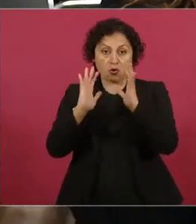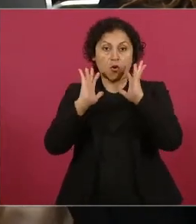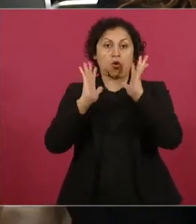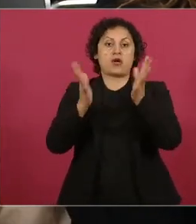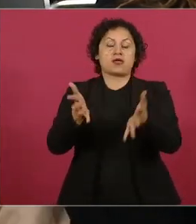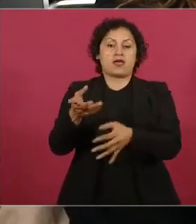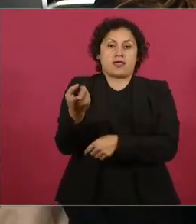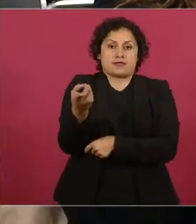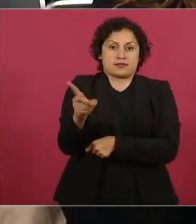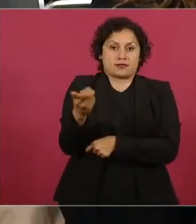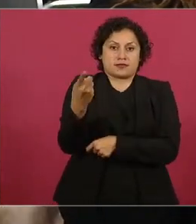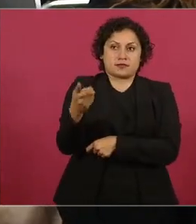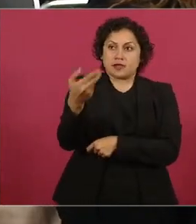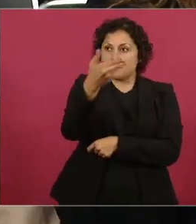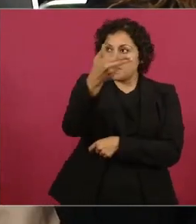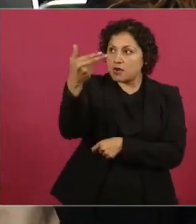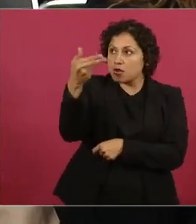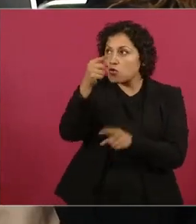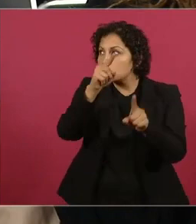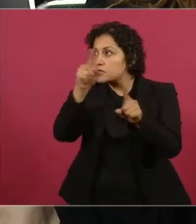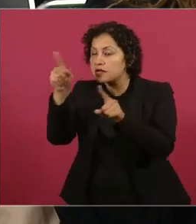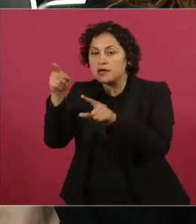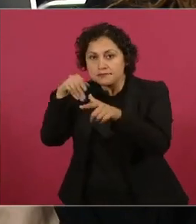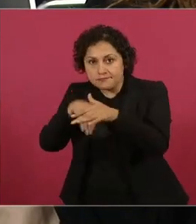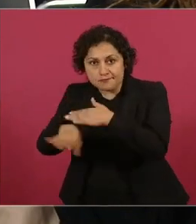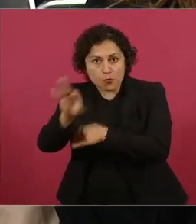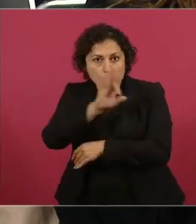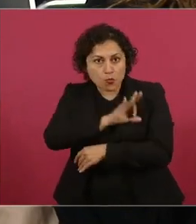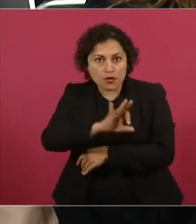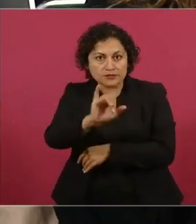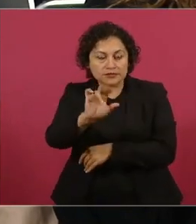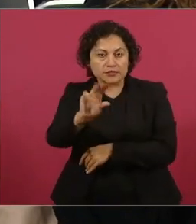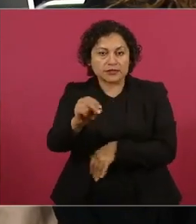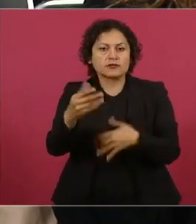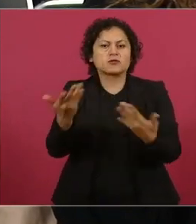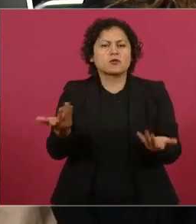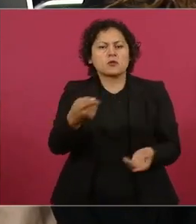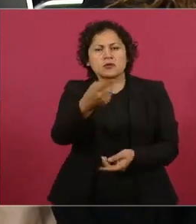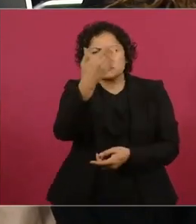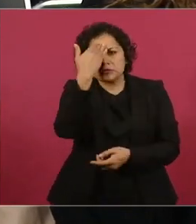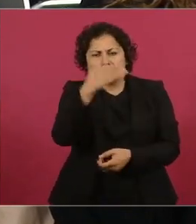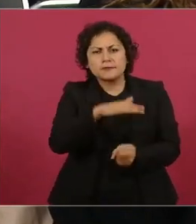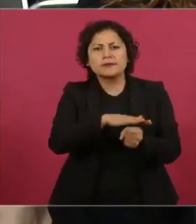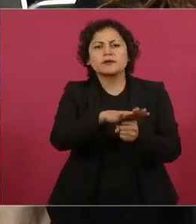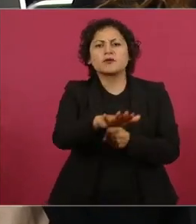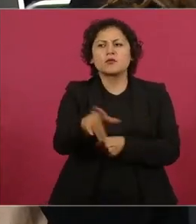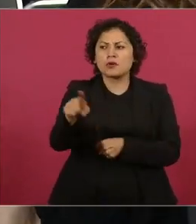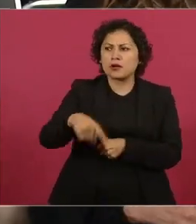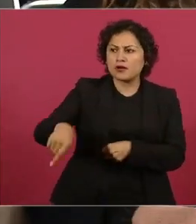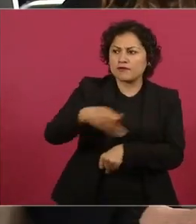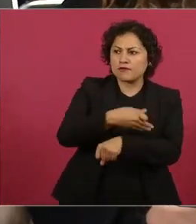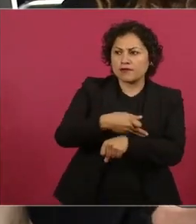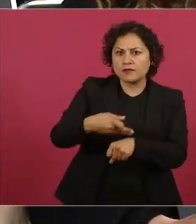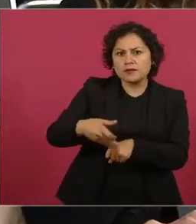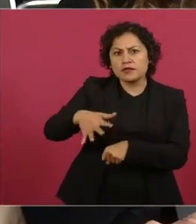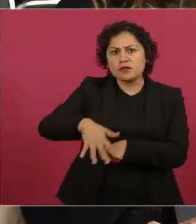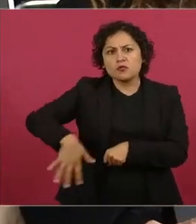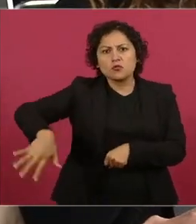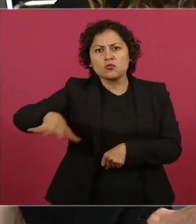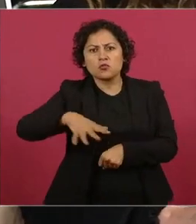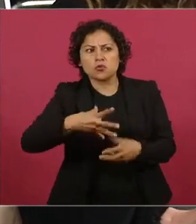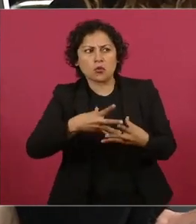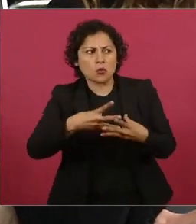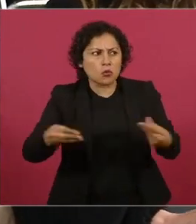hoteles. ¿Qué es lo que le dijeron? Y también, hay familias todavía que están buscando a sus desaparecidos, sobre todo gente